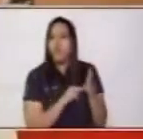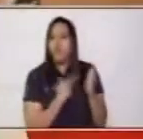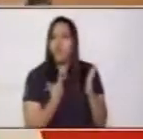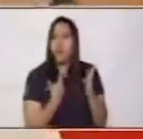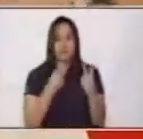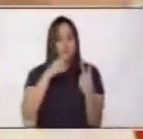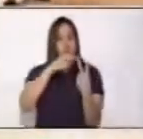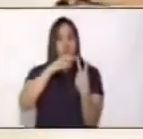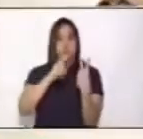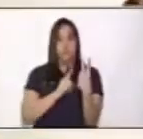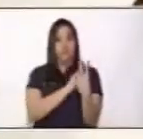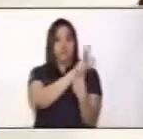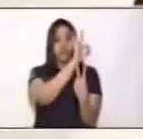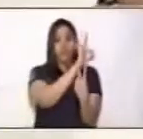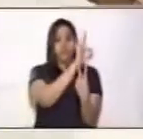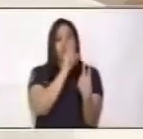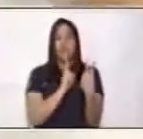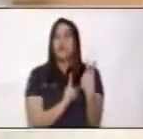1.